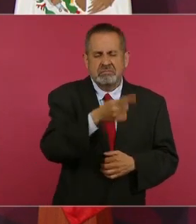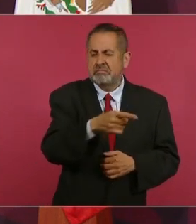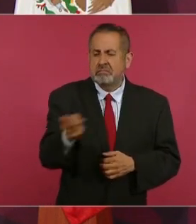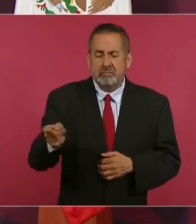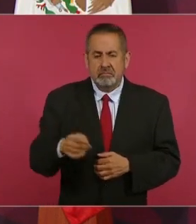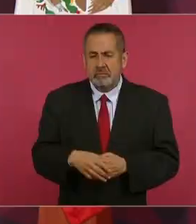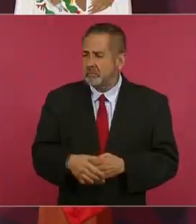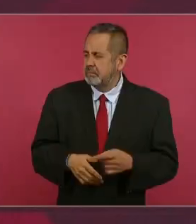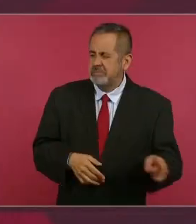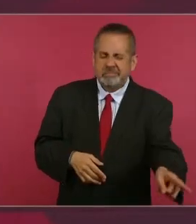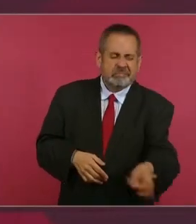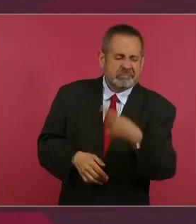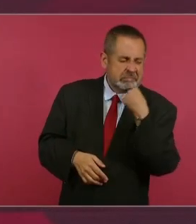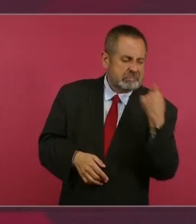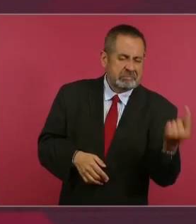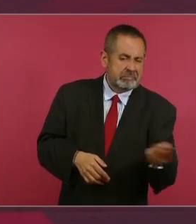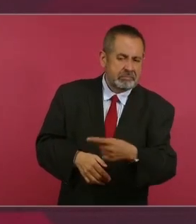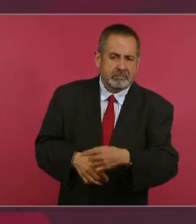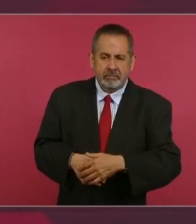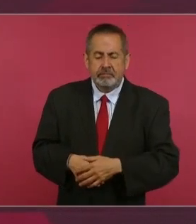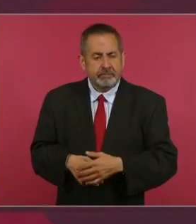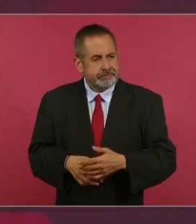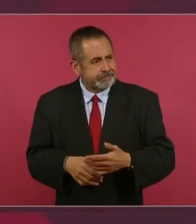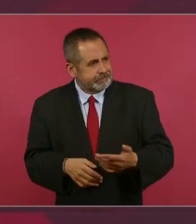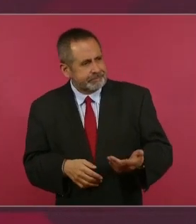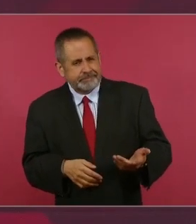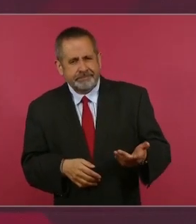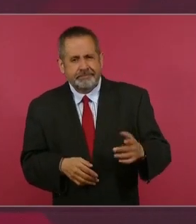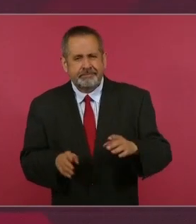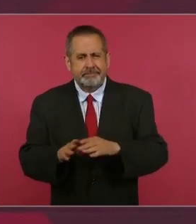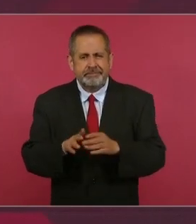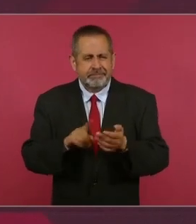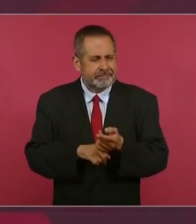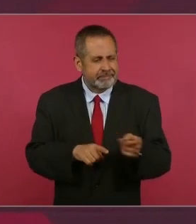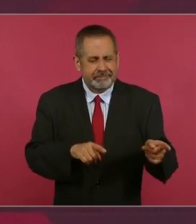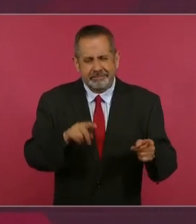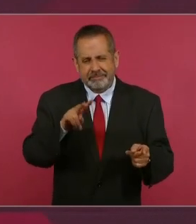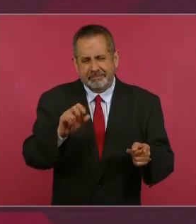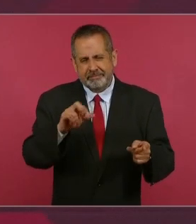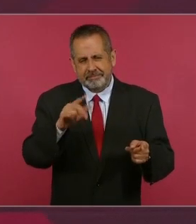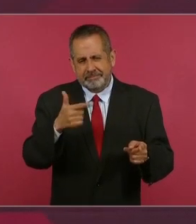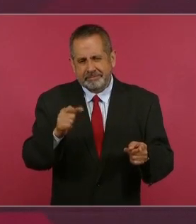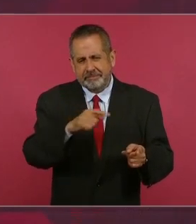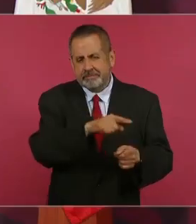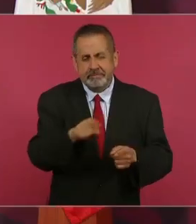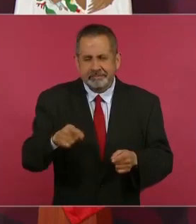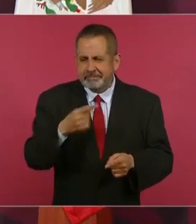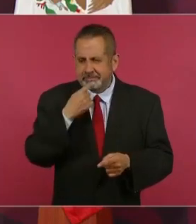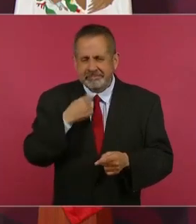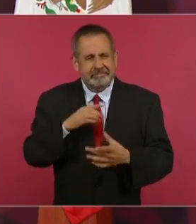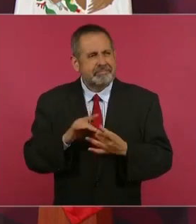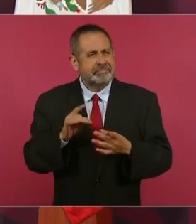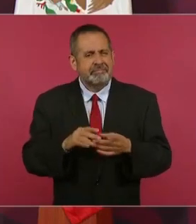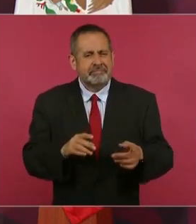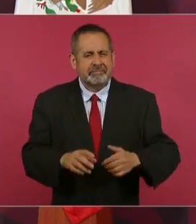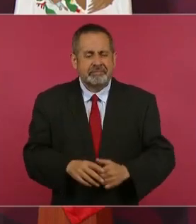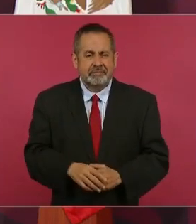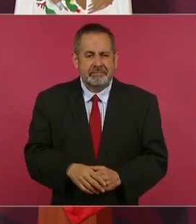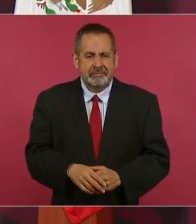Me mandaron a contestar con Vargas Llosa, que,